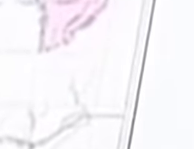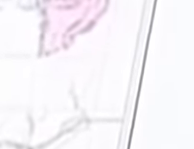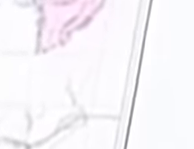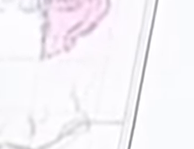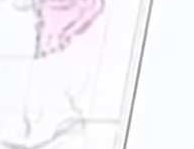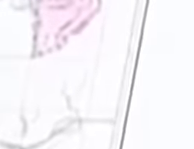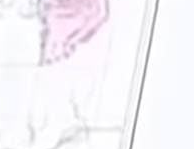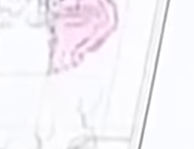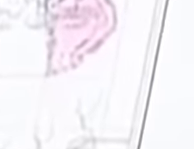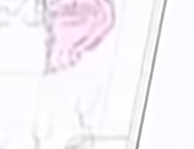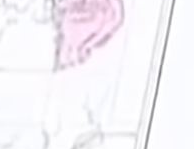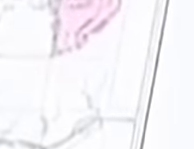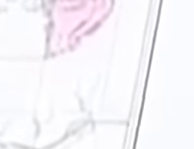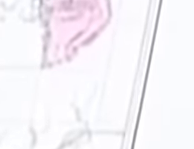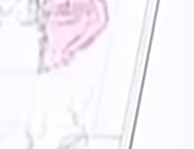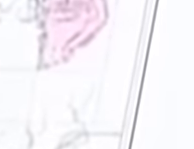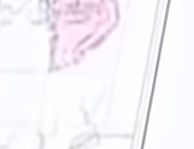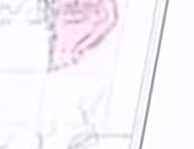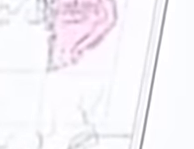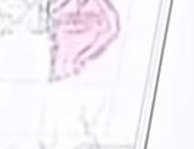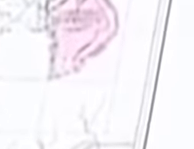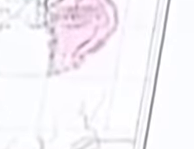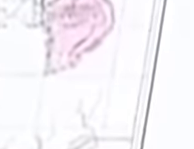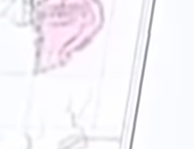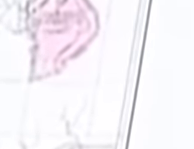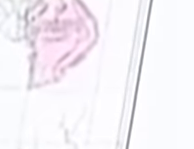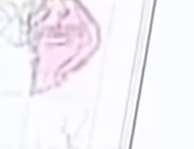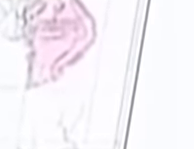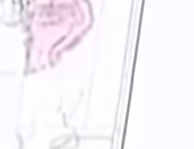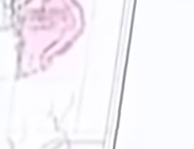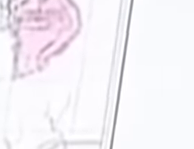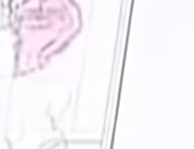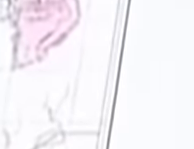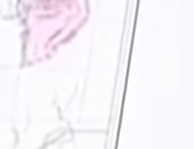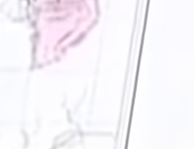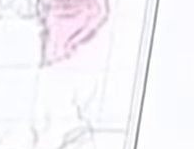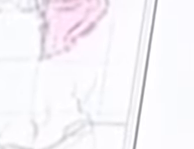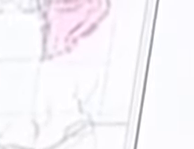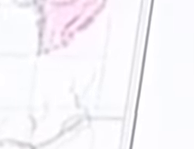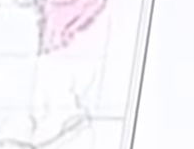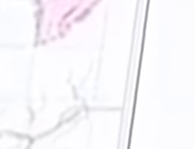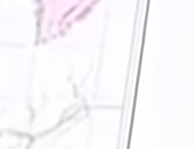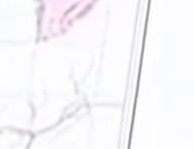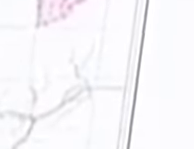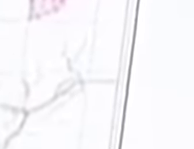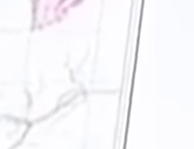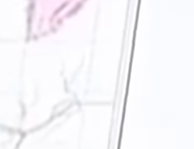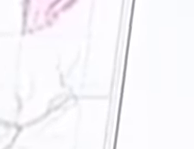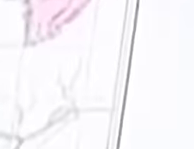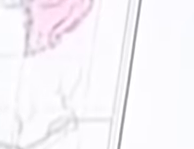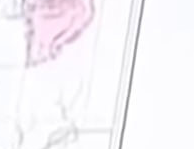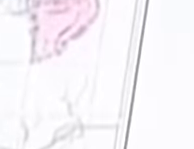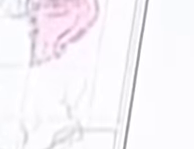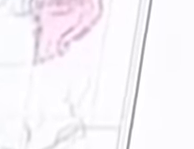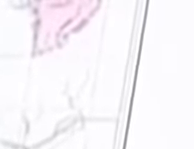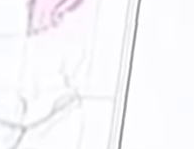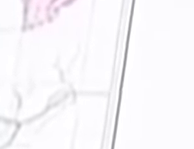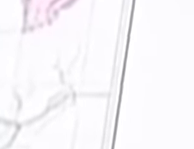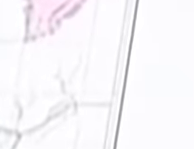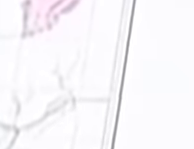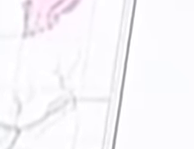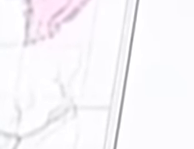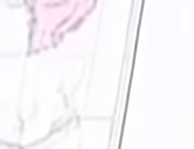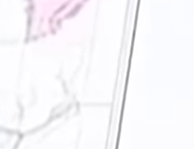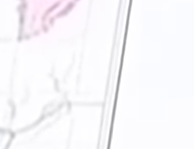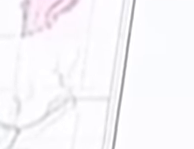oligarcas aliados siempre de los imperios en todos los momentos históricos. ¡Oído! La traición